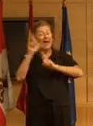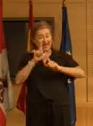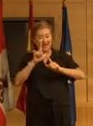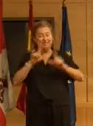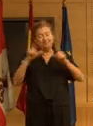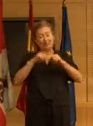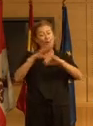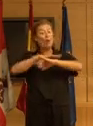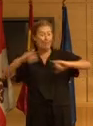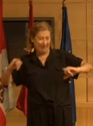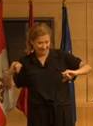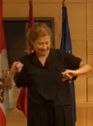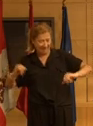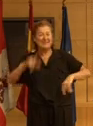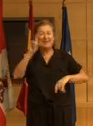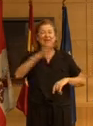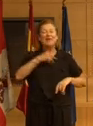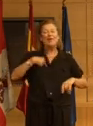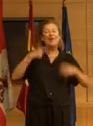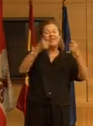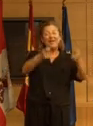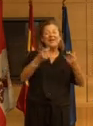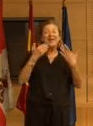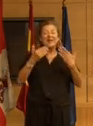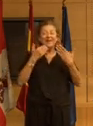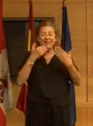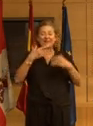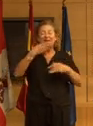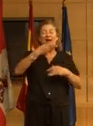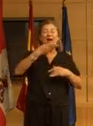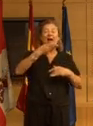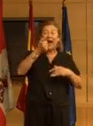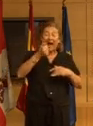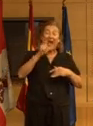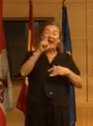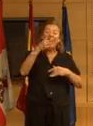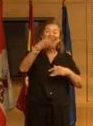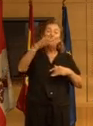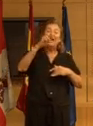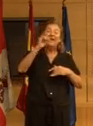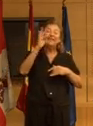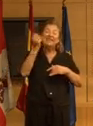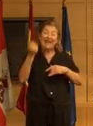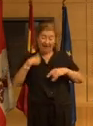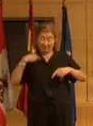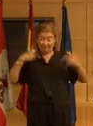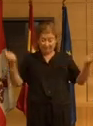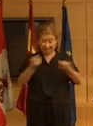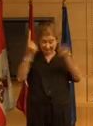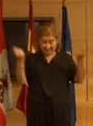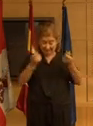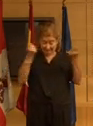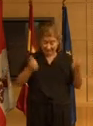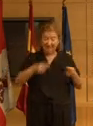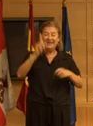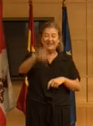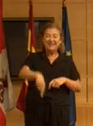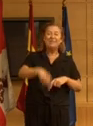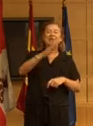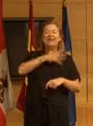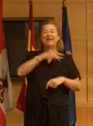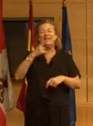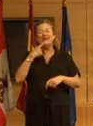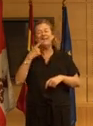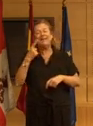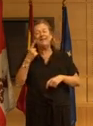compense. También quería dar las gracias a Alvertia, que ha sido nuestro sponsor. y de